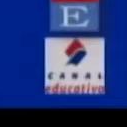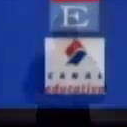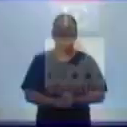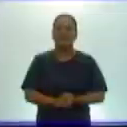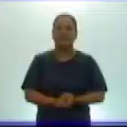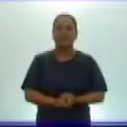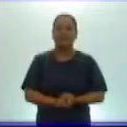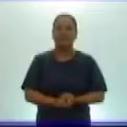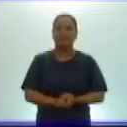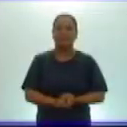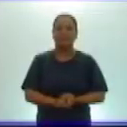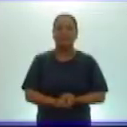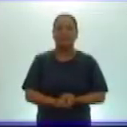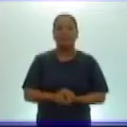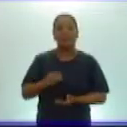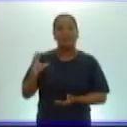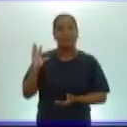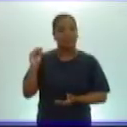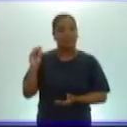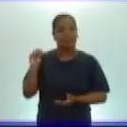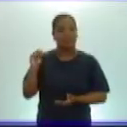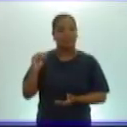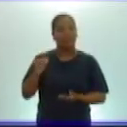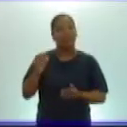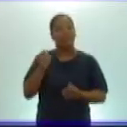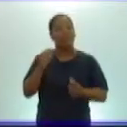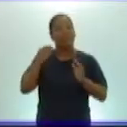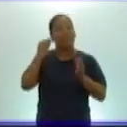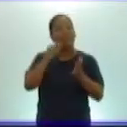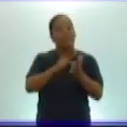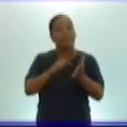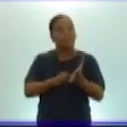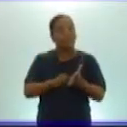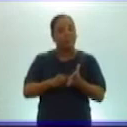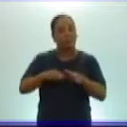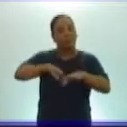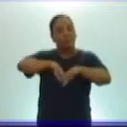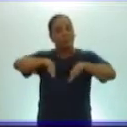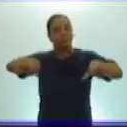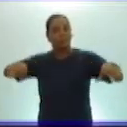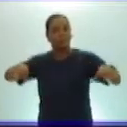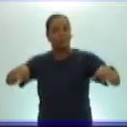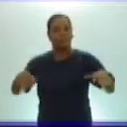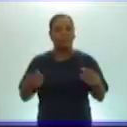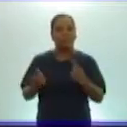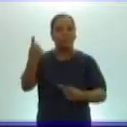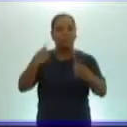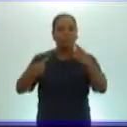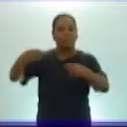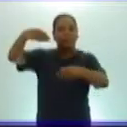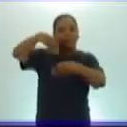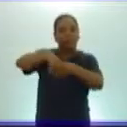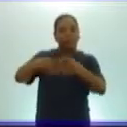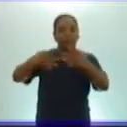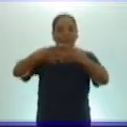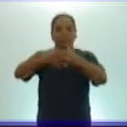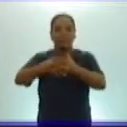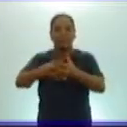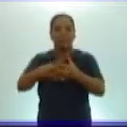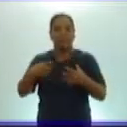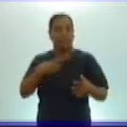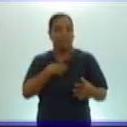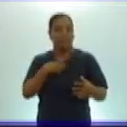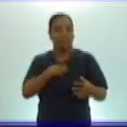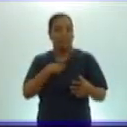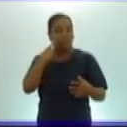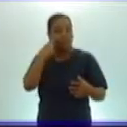Y bien, vamos a hablar de las operaciones de separación de los componentes de las mezclas. ¿Y qué debemos tener presente? Recuerden que la